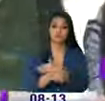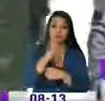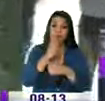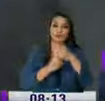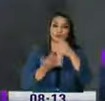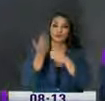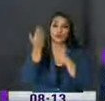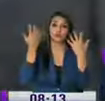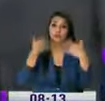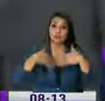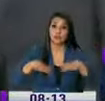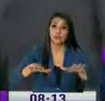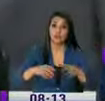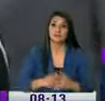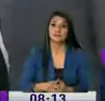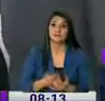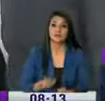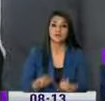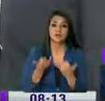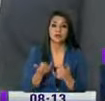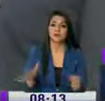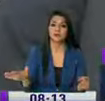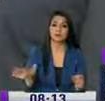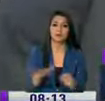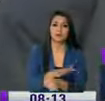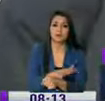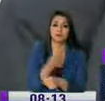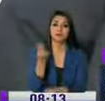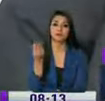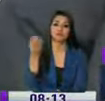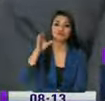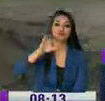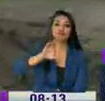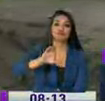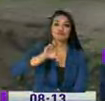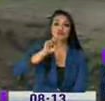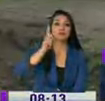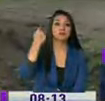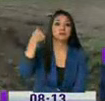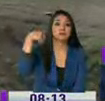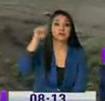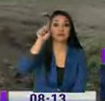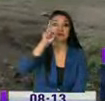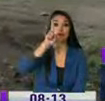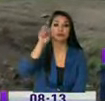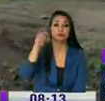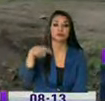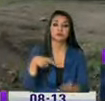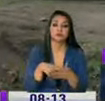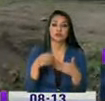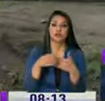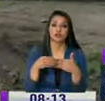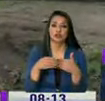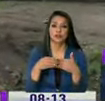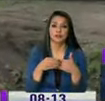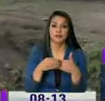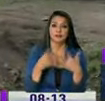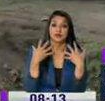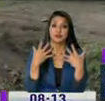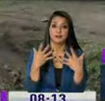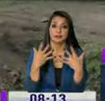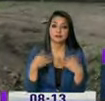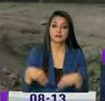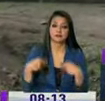2 años atrás, en la actualidad se completaría una inversión de más de $1.200.000 solo en obras